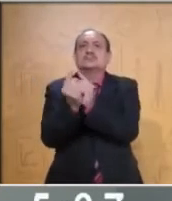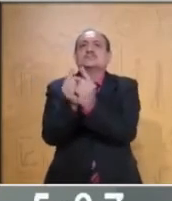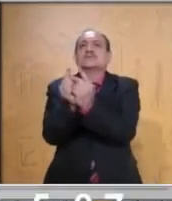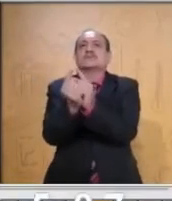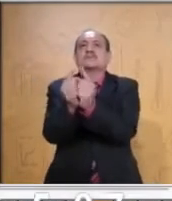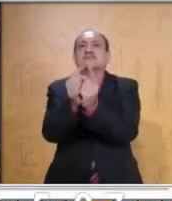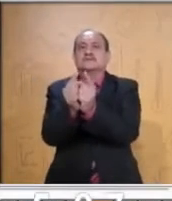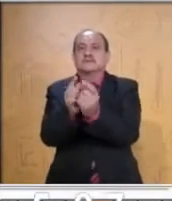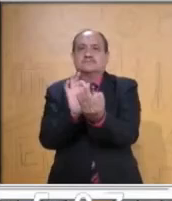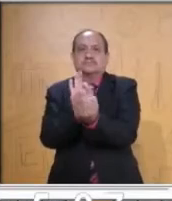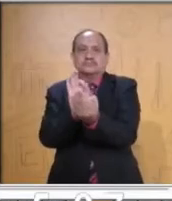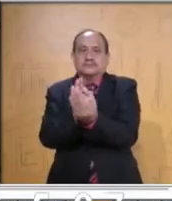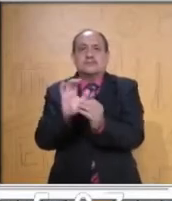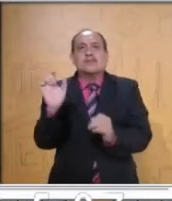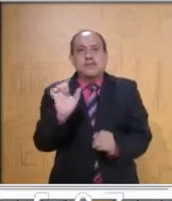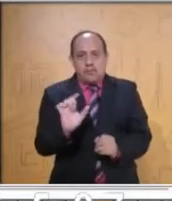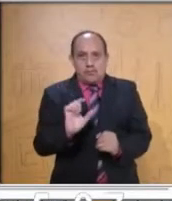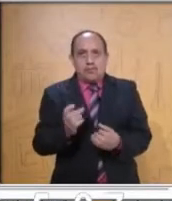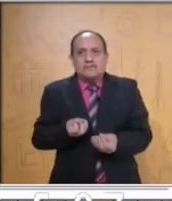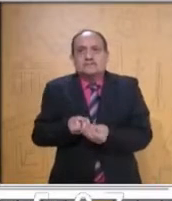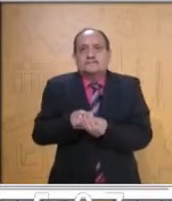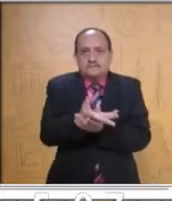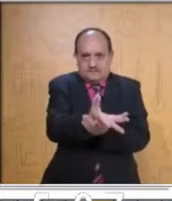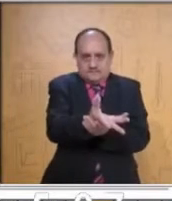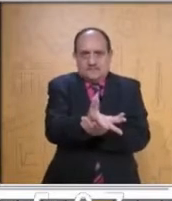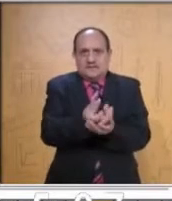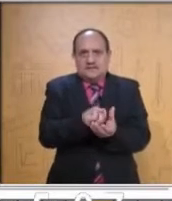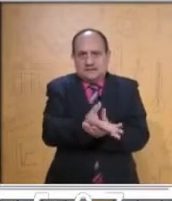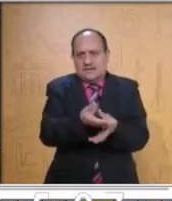persona o cuando nosotros saliéramos